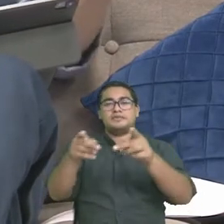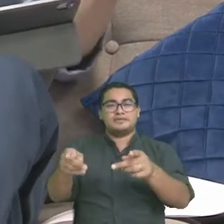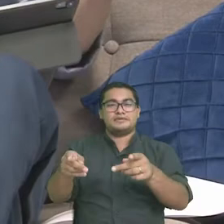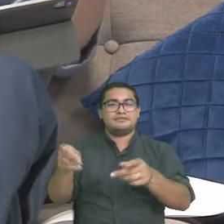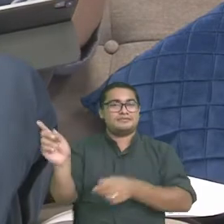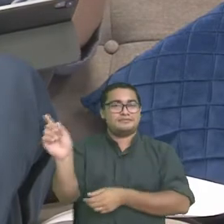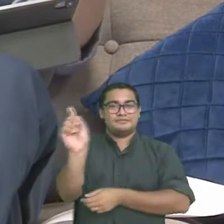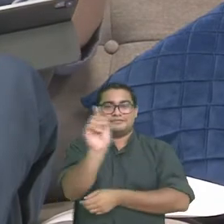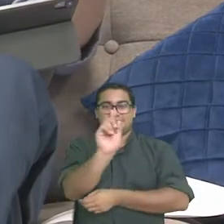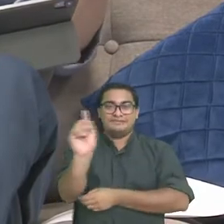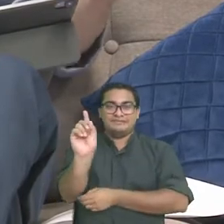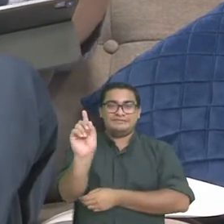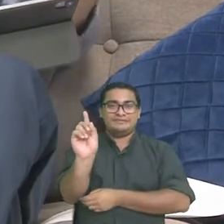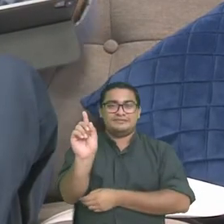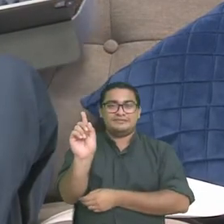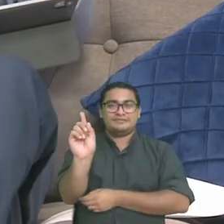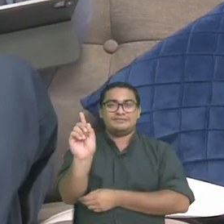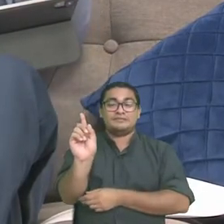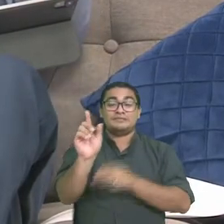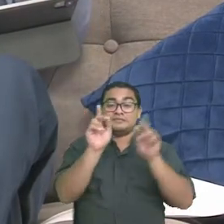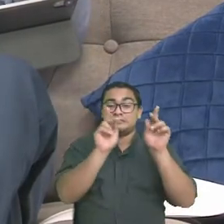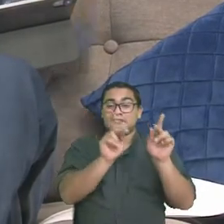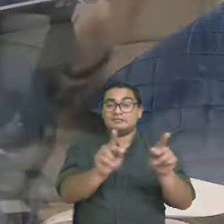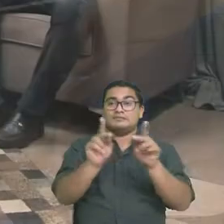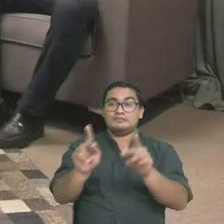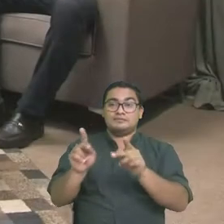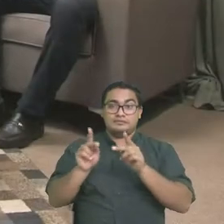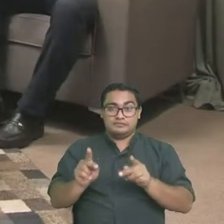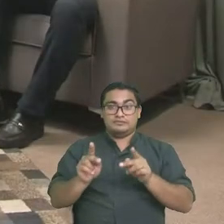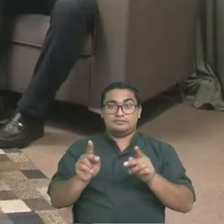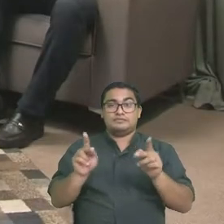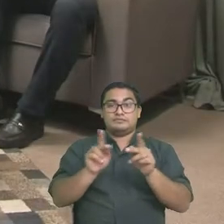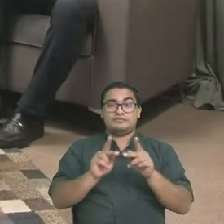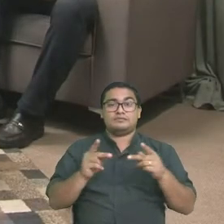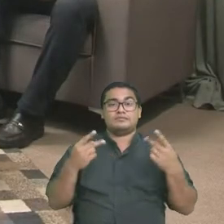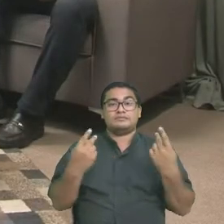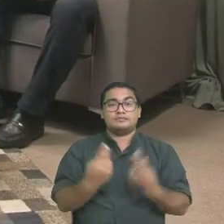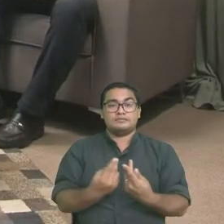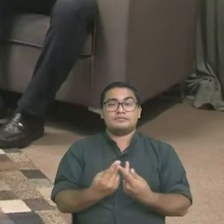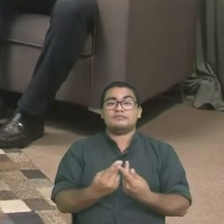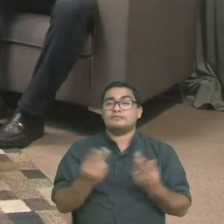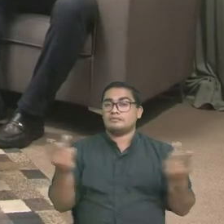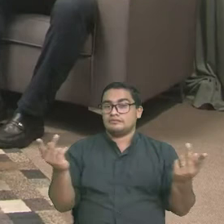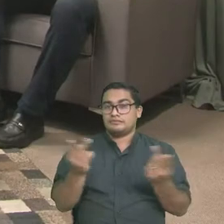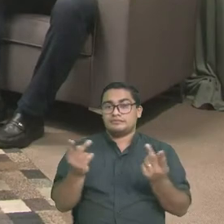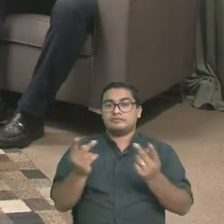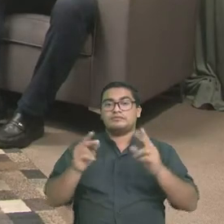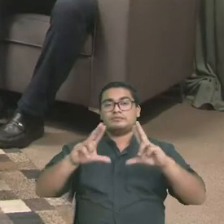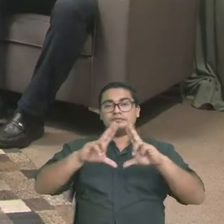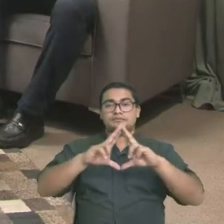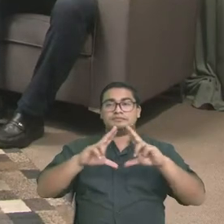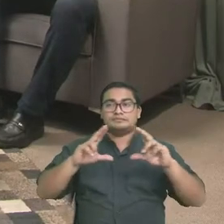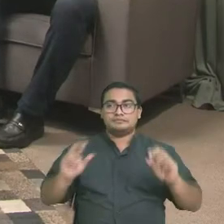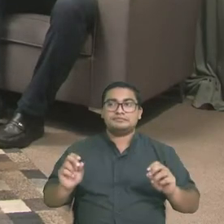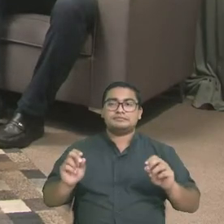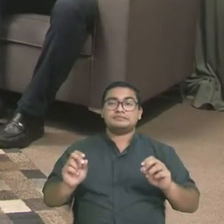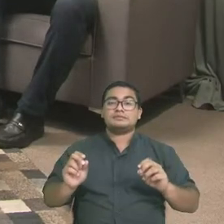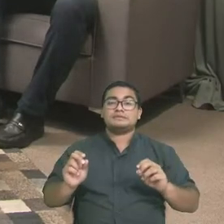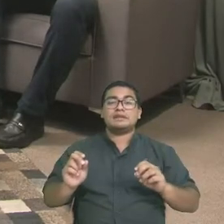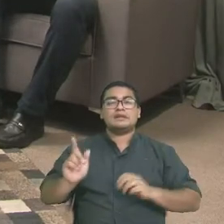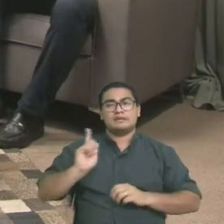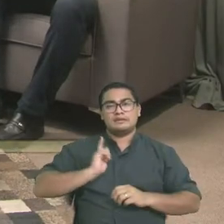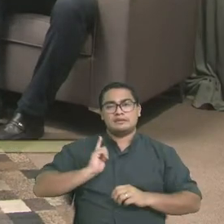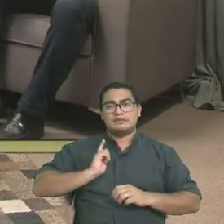No es así. Los ciudadanos, el pueblo nicaragüense, tiene derechos que fueron conculcados